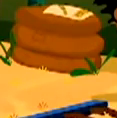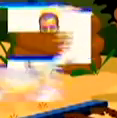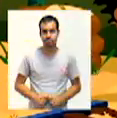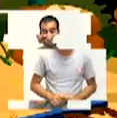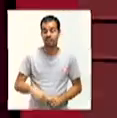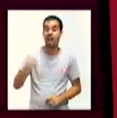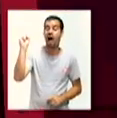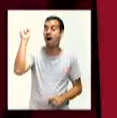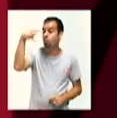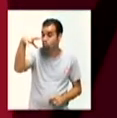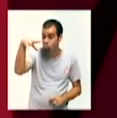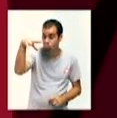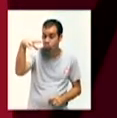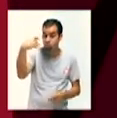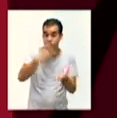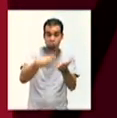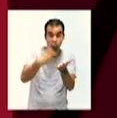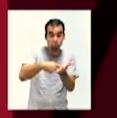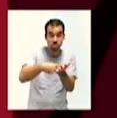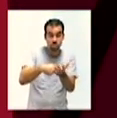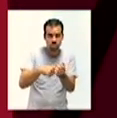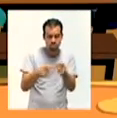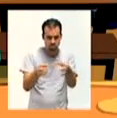La luz.